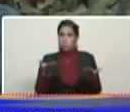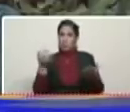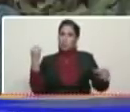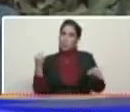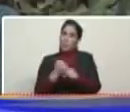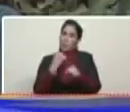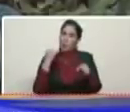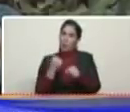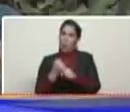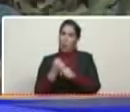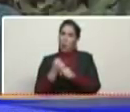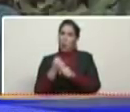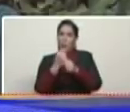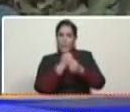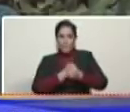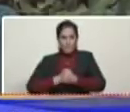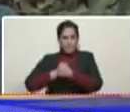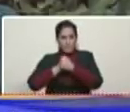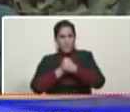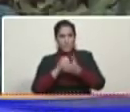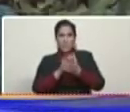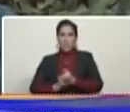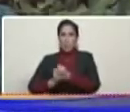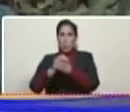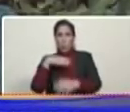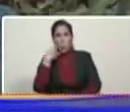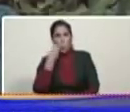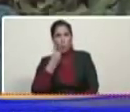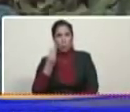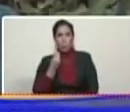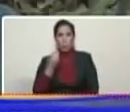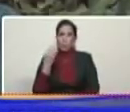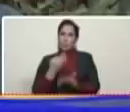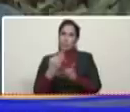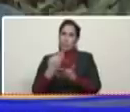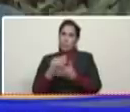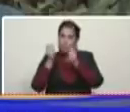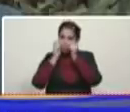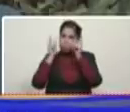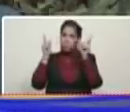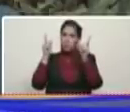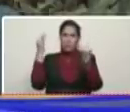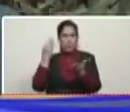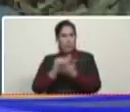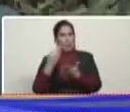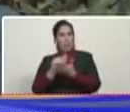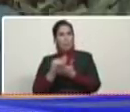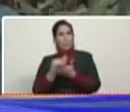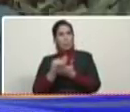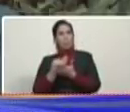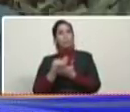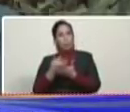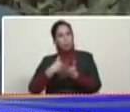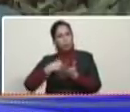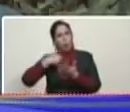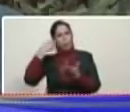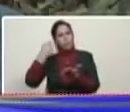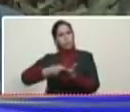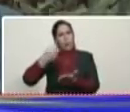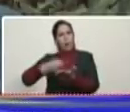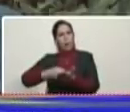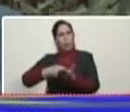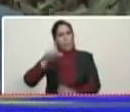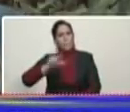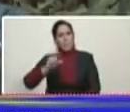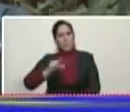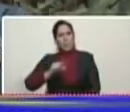trabajador, querido compañero, a ustedes, la juventud que se levanta. Claro que puse el salario mínimo en 18 mil bolívares